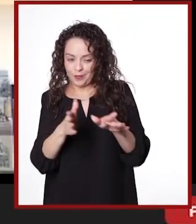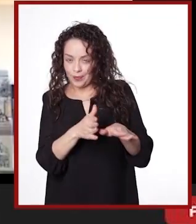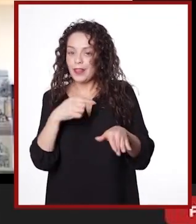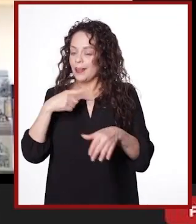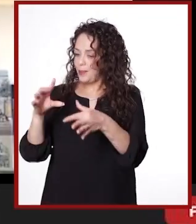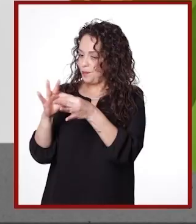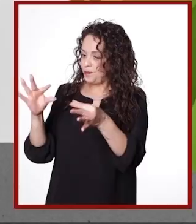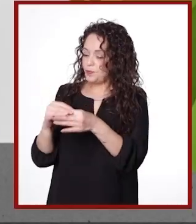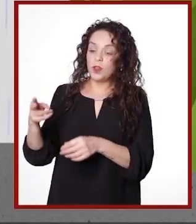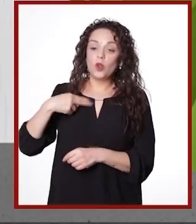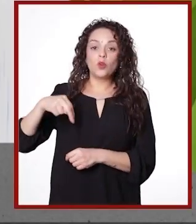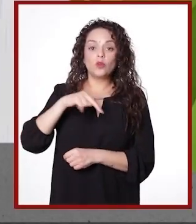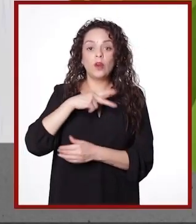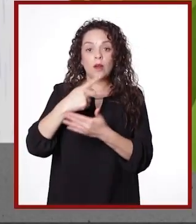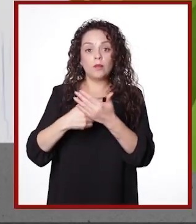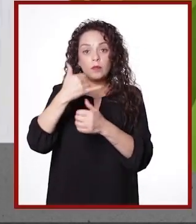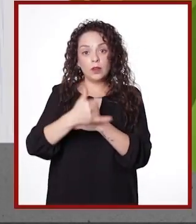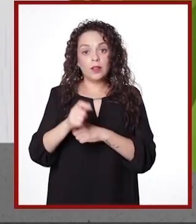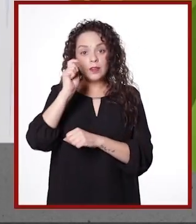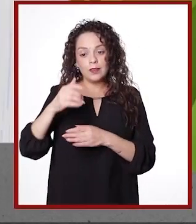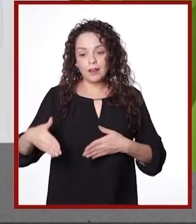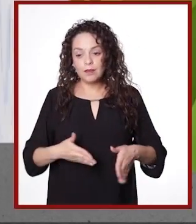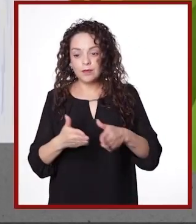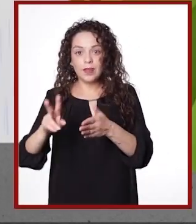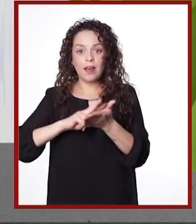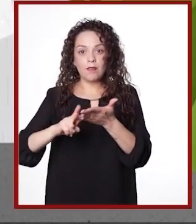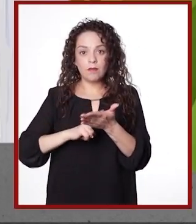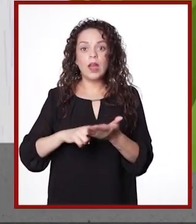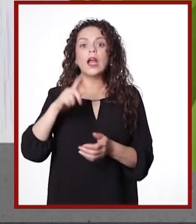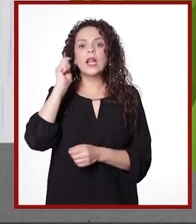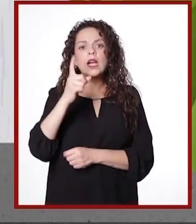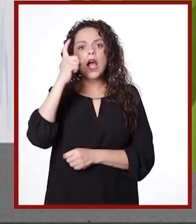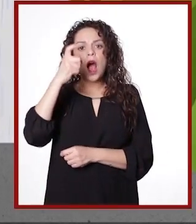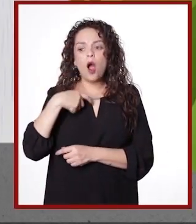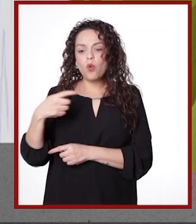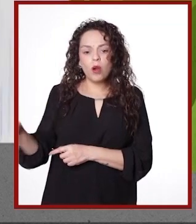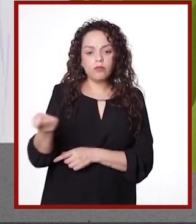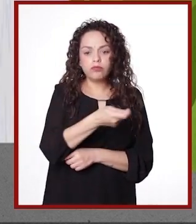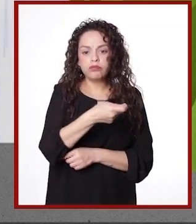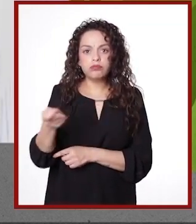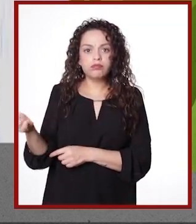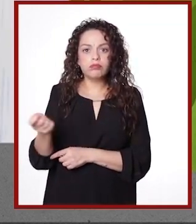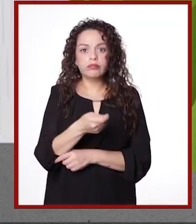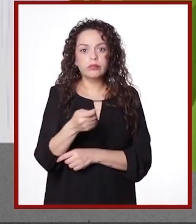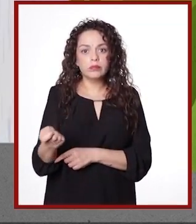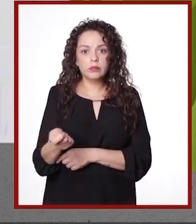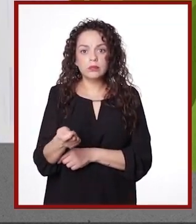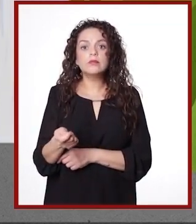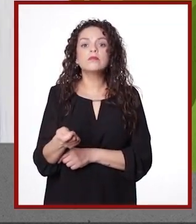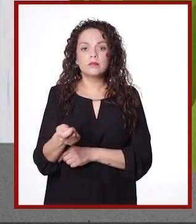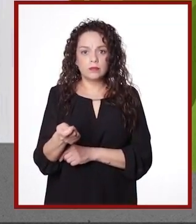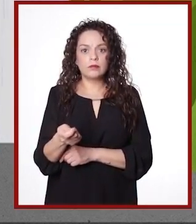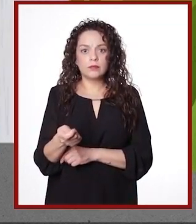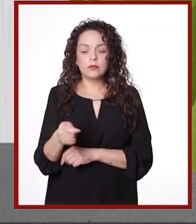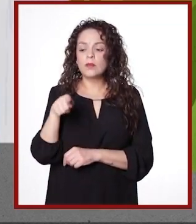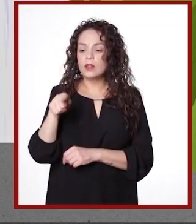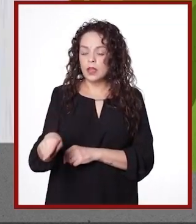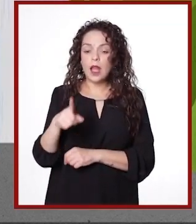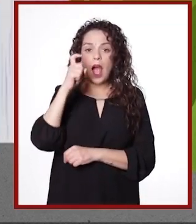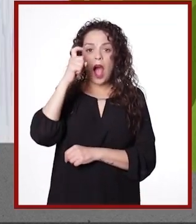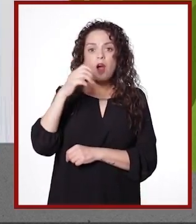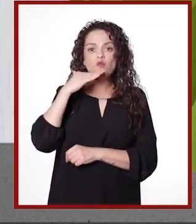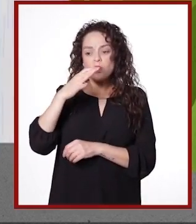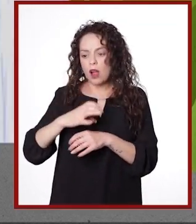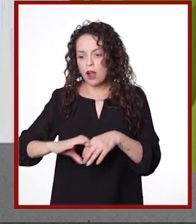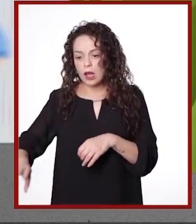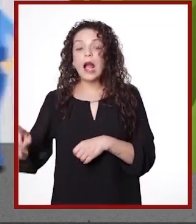en el proyecto de Vía Verde, en el periférico, estamos regando las plantas con el drenaje de la Ciudad de México, que lo pasamos por filtros y